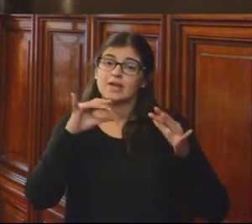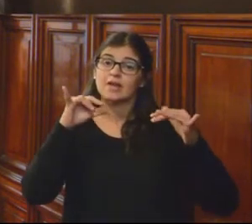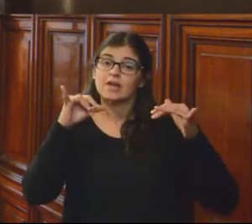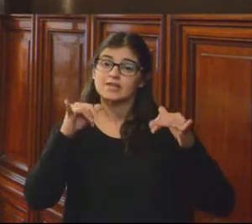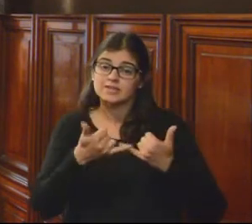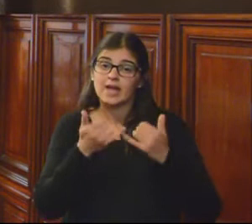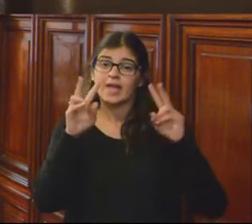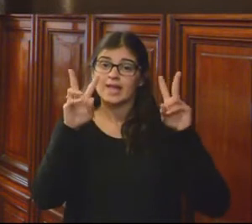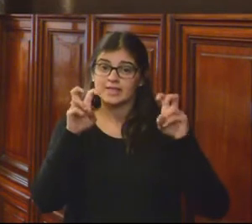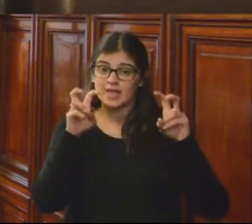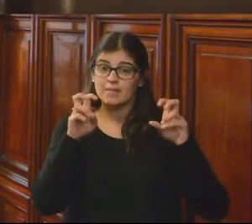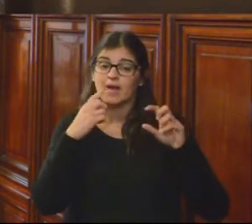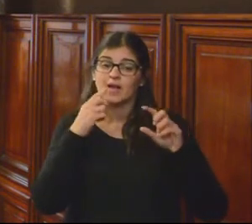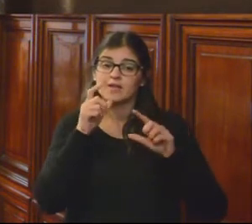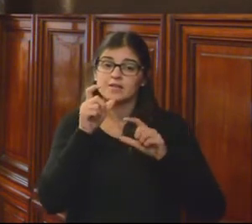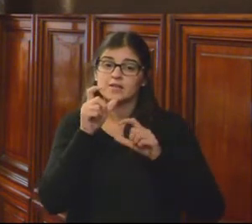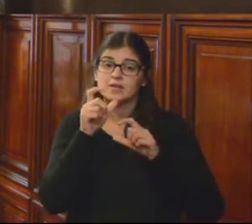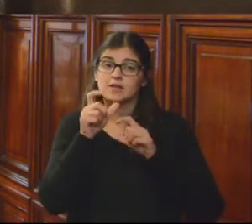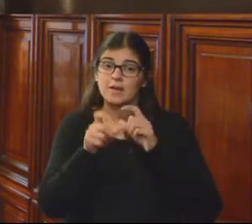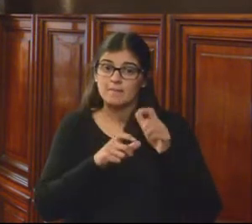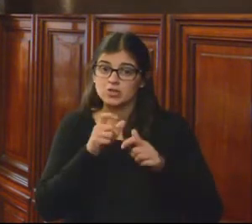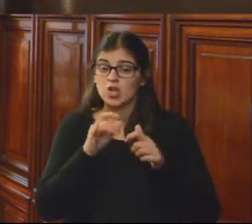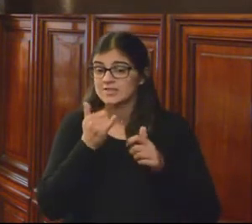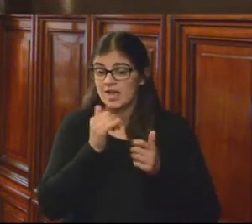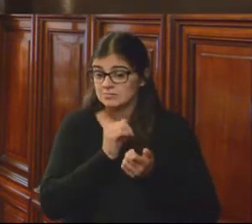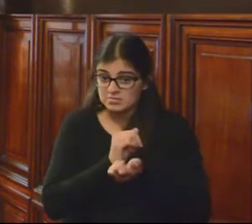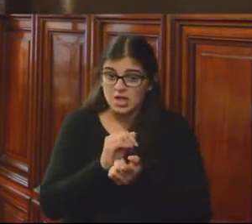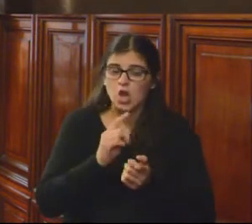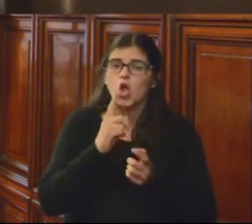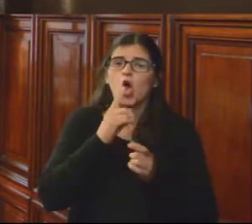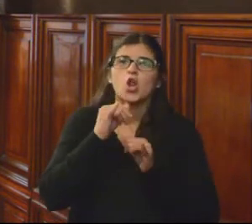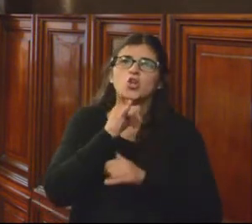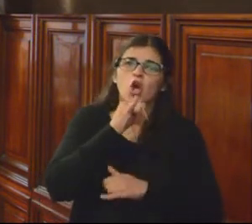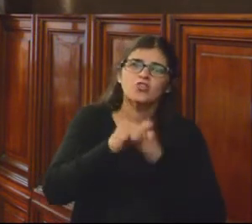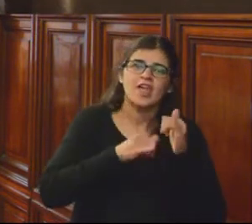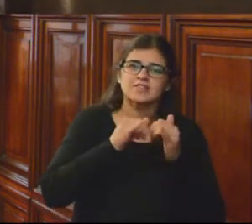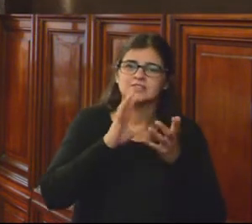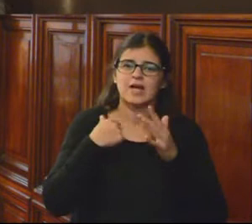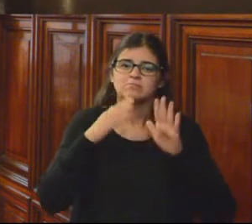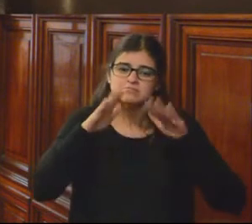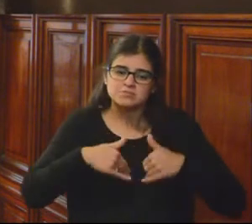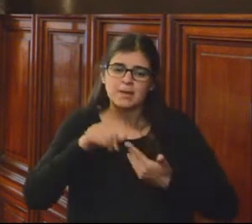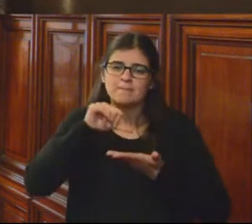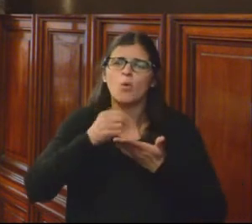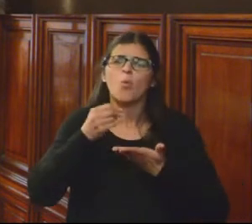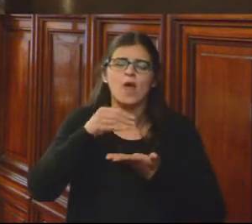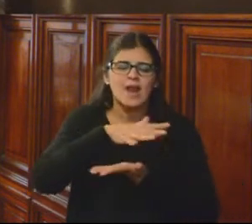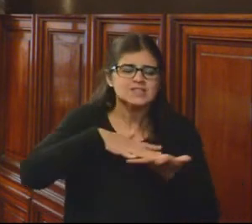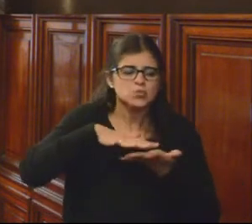el tema de las personas condenadas no sea noticia en nuestro país. ¿Cuál es la situación de los